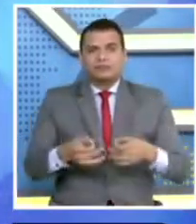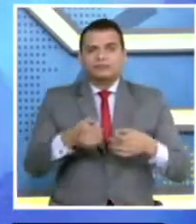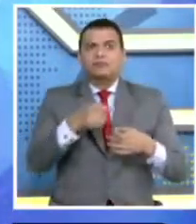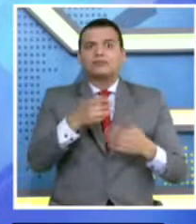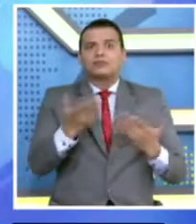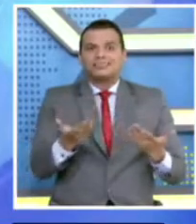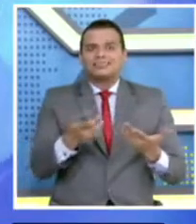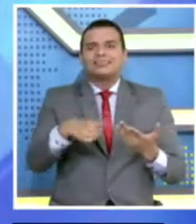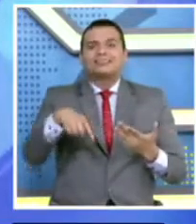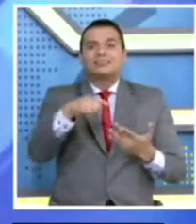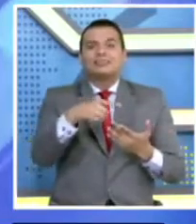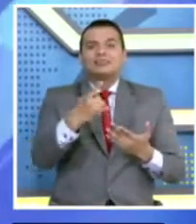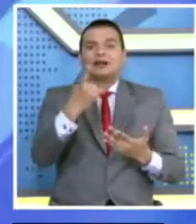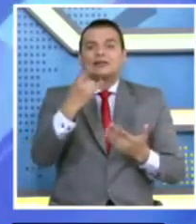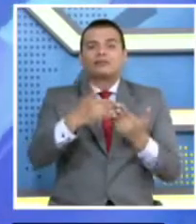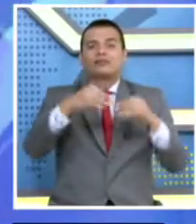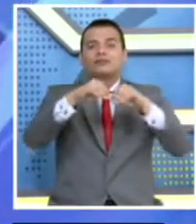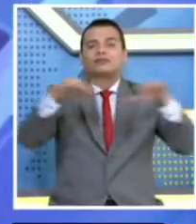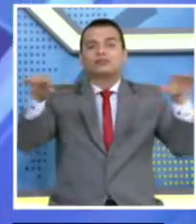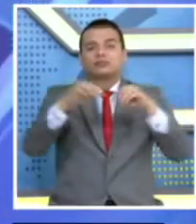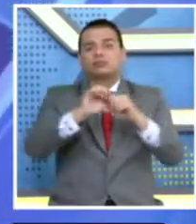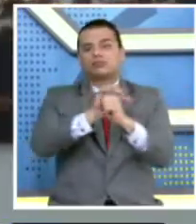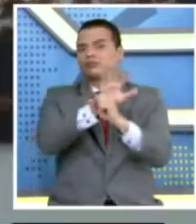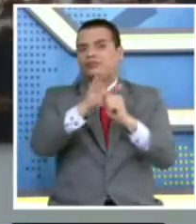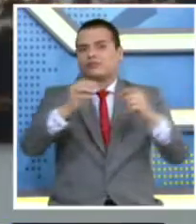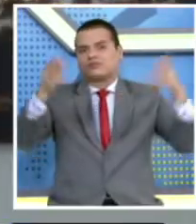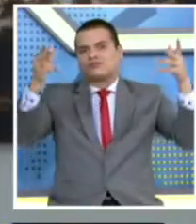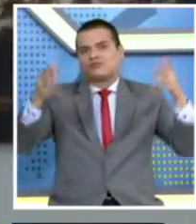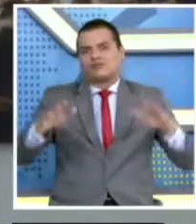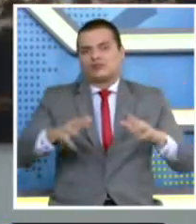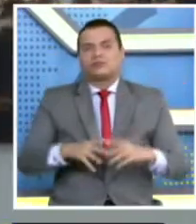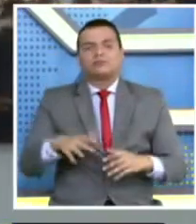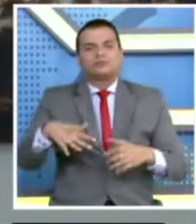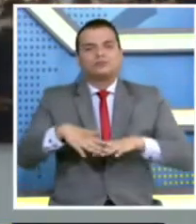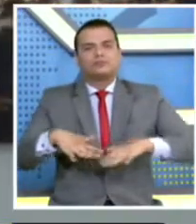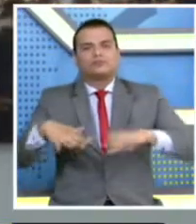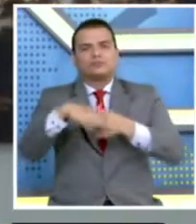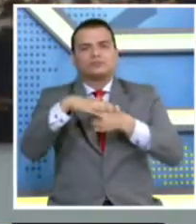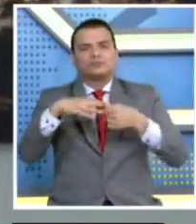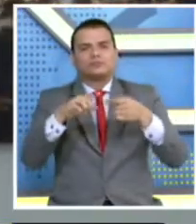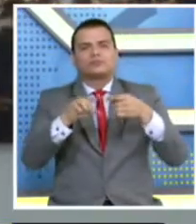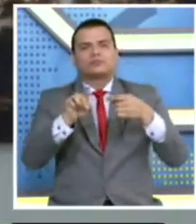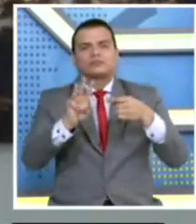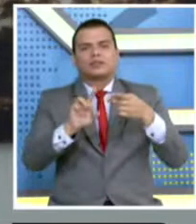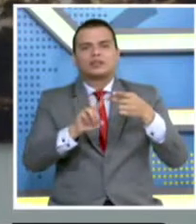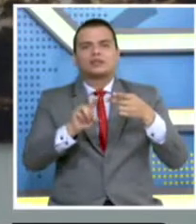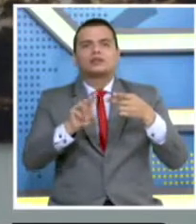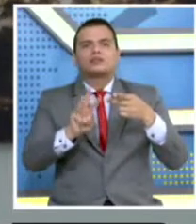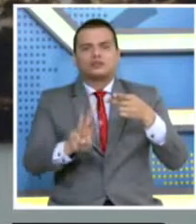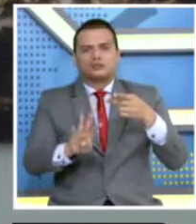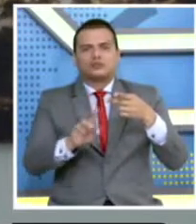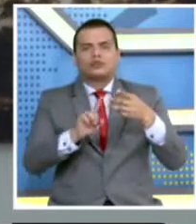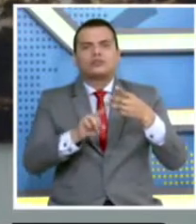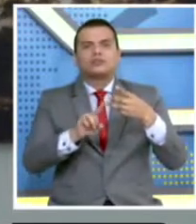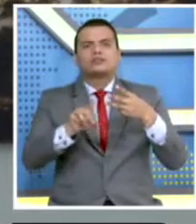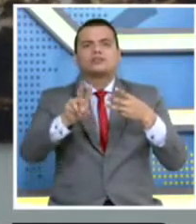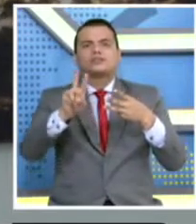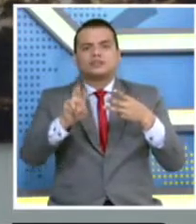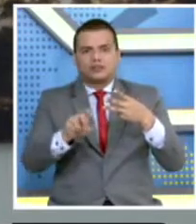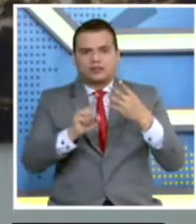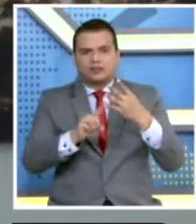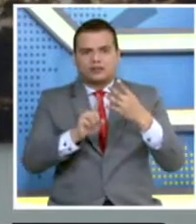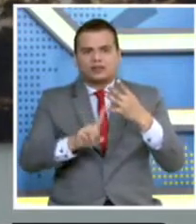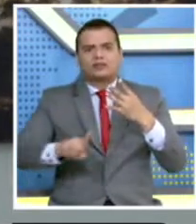del COVID-19 en la ciudad. Comunas 13, comuna 14, comuna 17, incluso un sector de la comuna